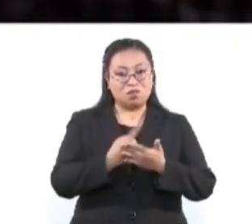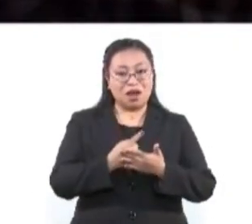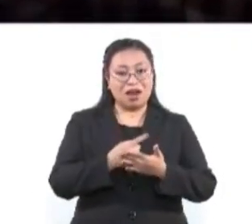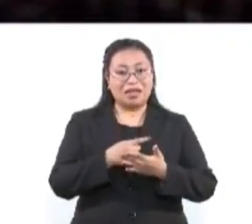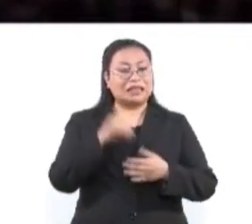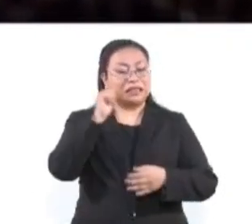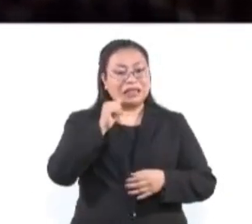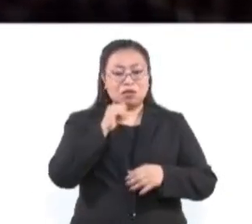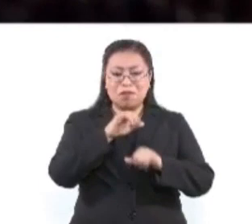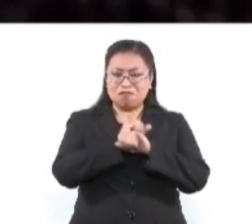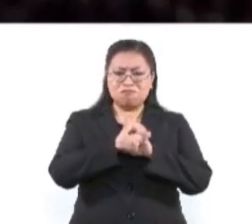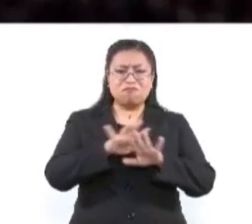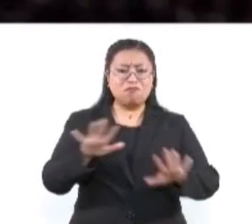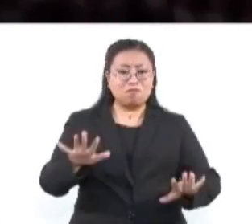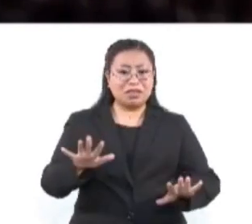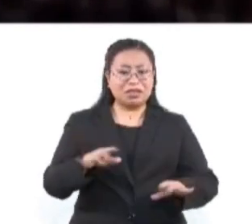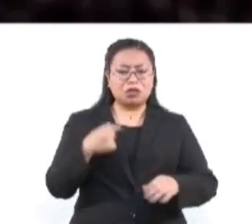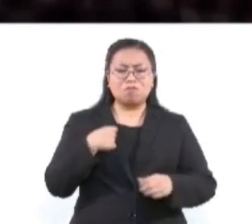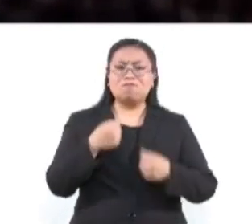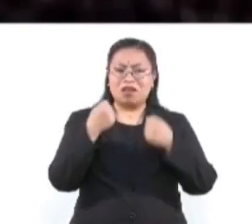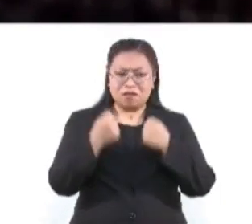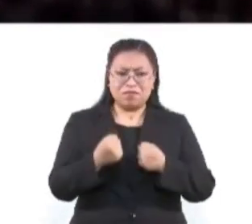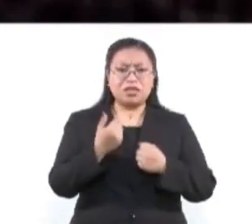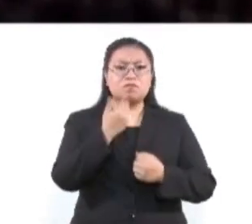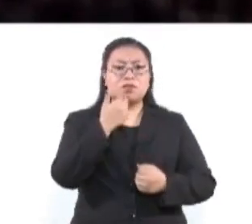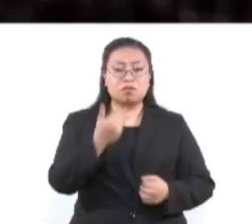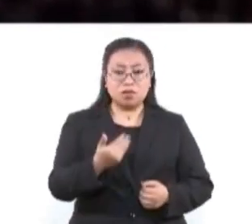contenido siempre firme,